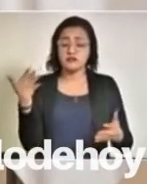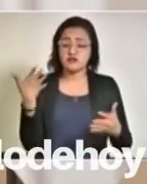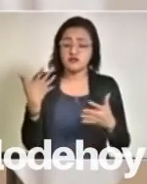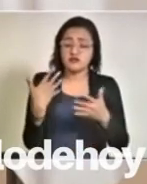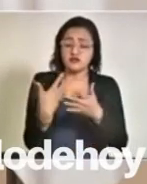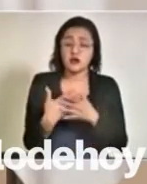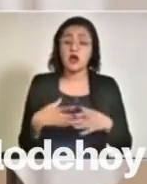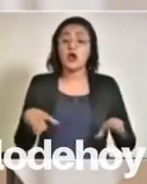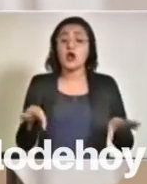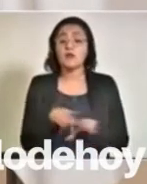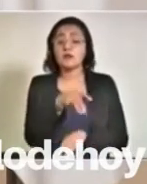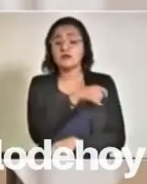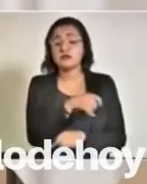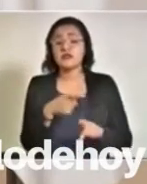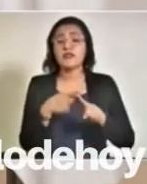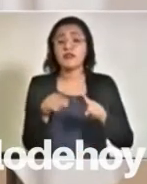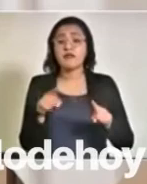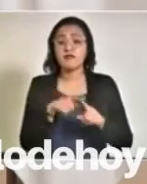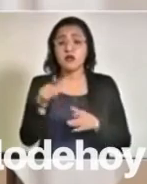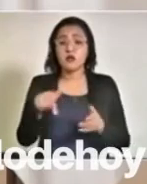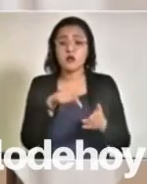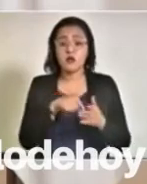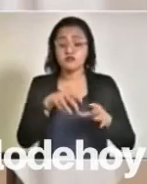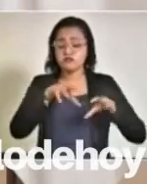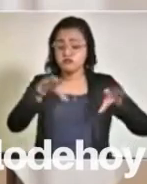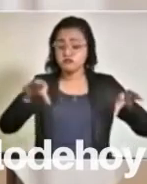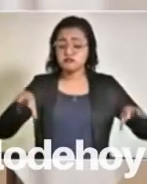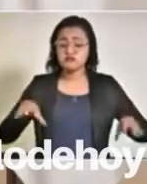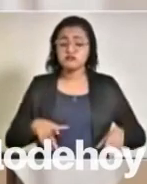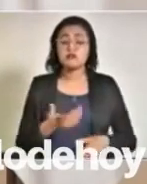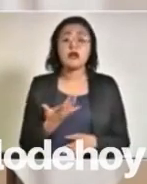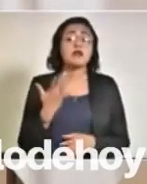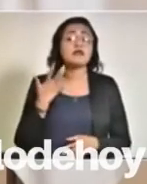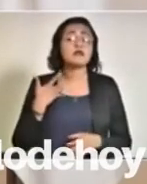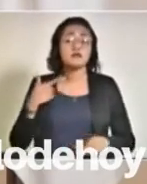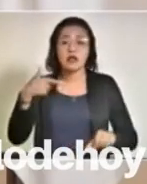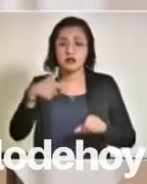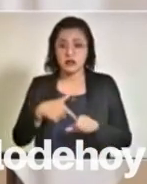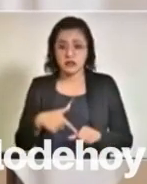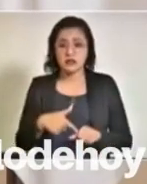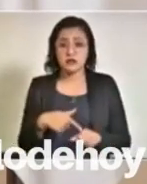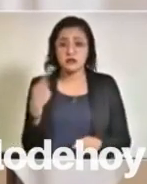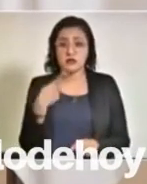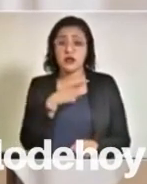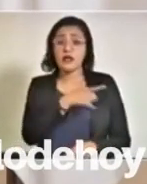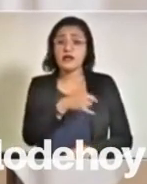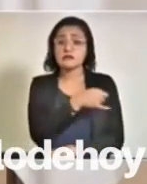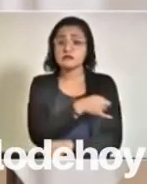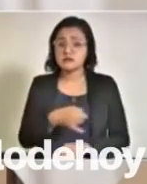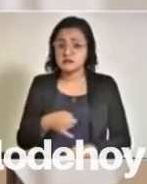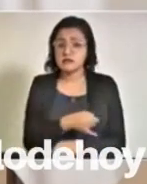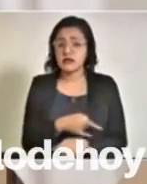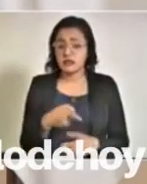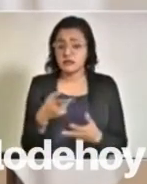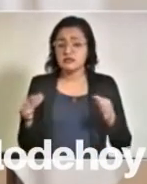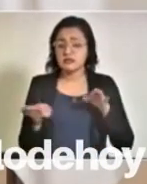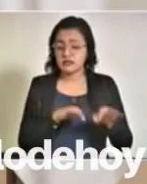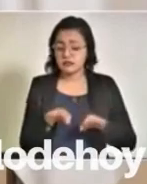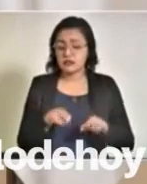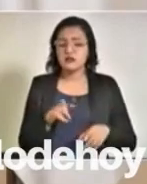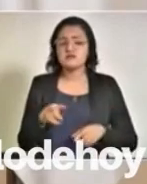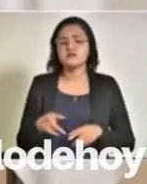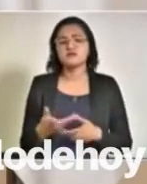ingeniero en distintas plantas distribuidoras de gasolina mi hermano es un ingeniero de un